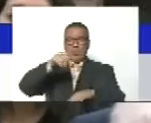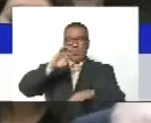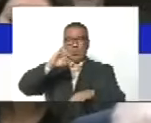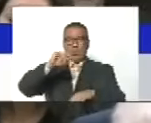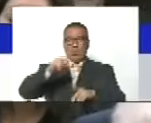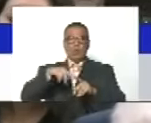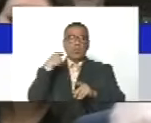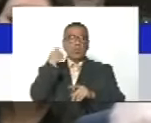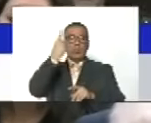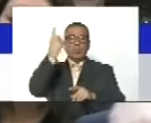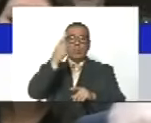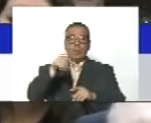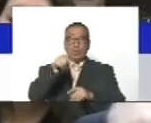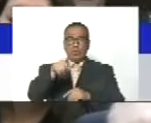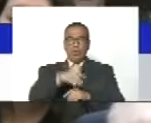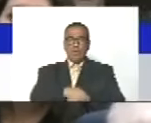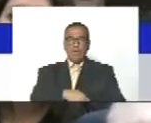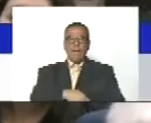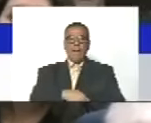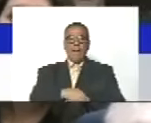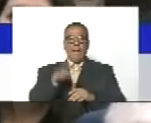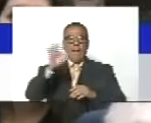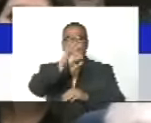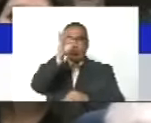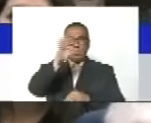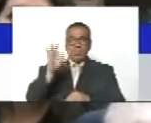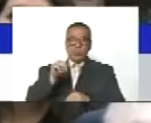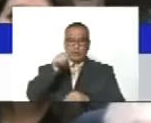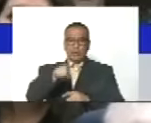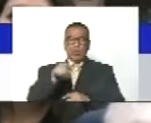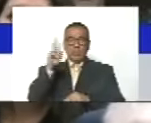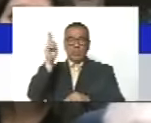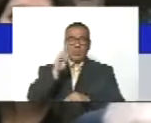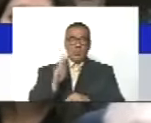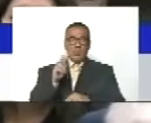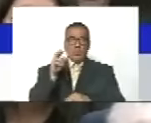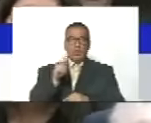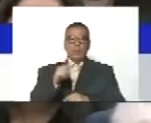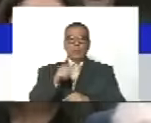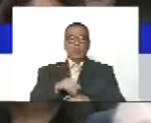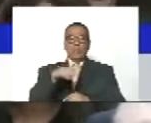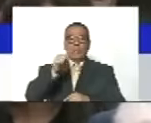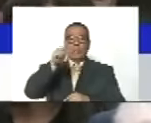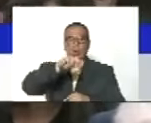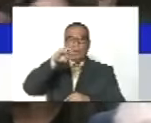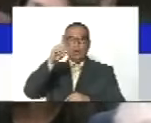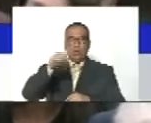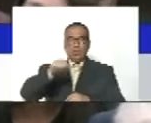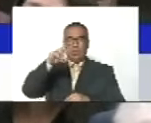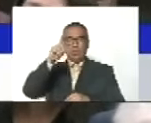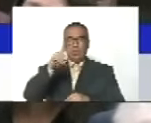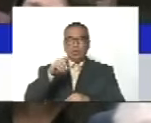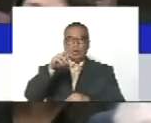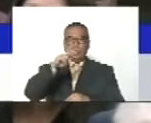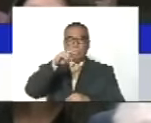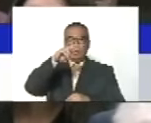otro héroe civil y artista señero de la República, Armando